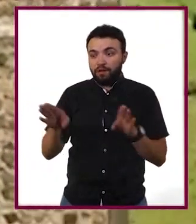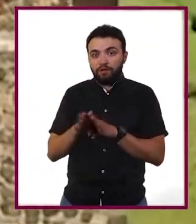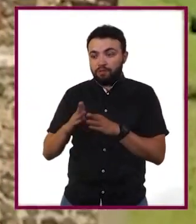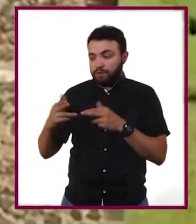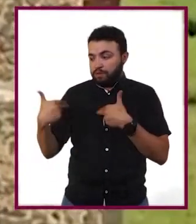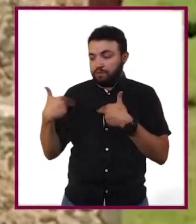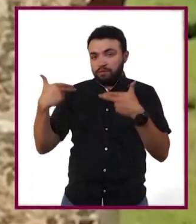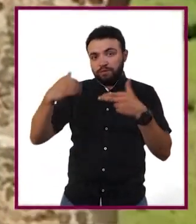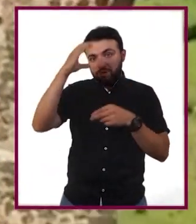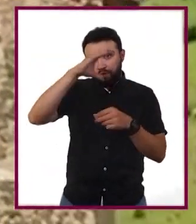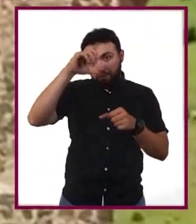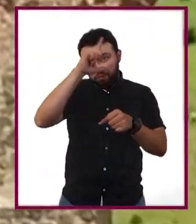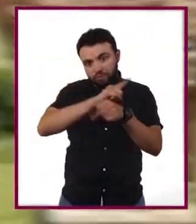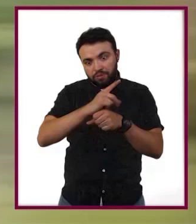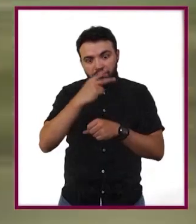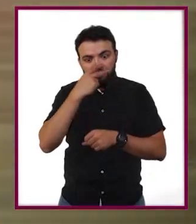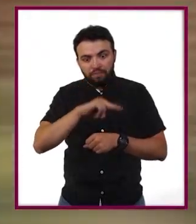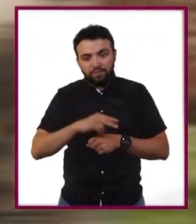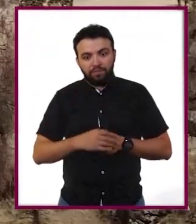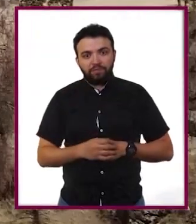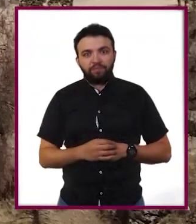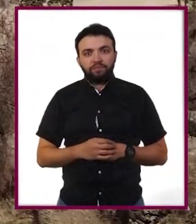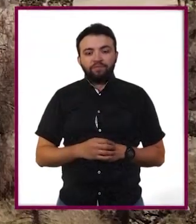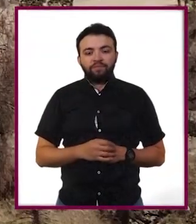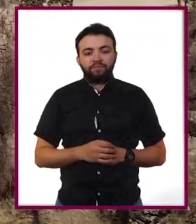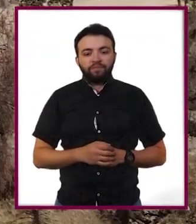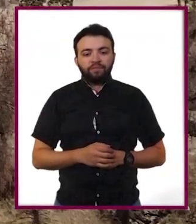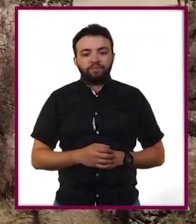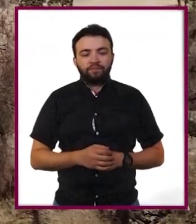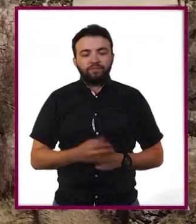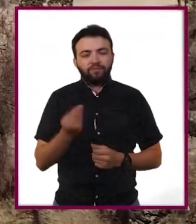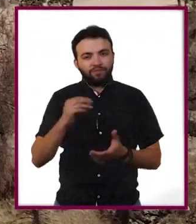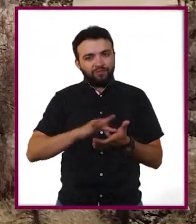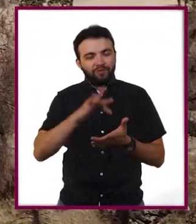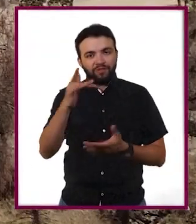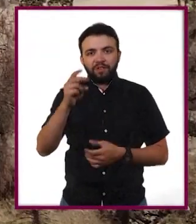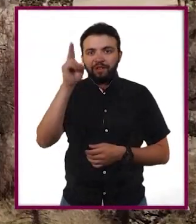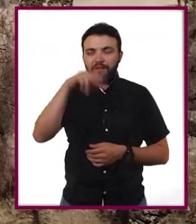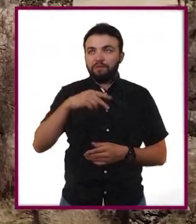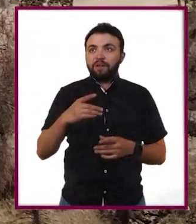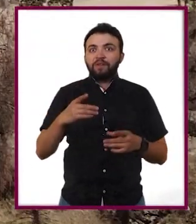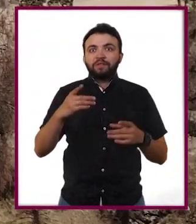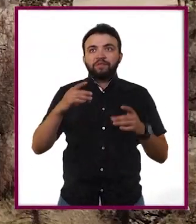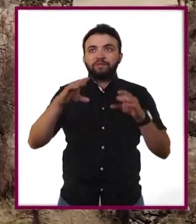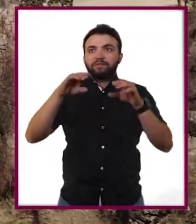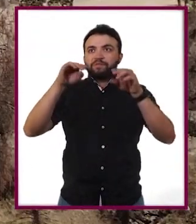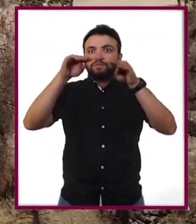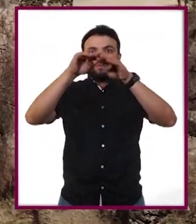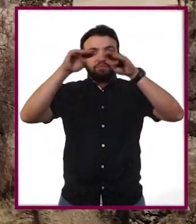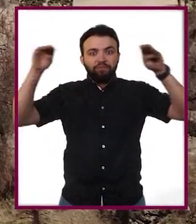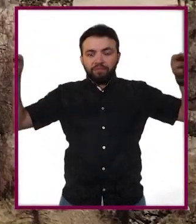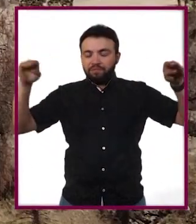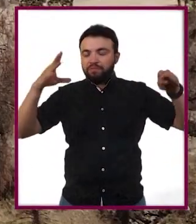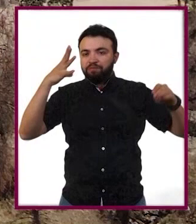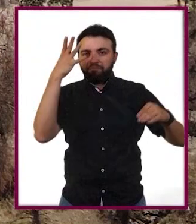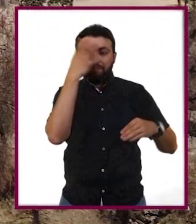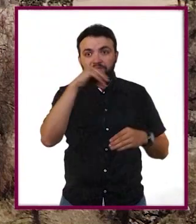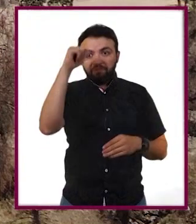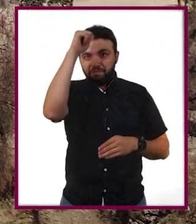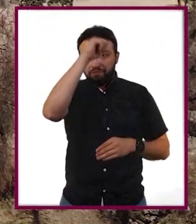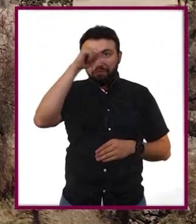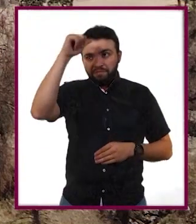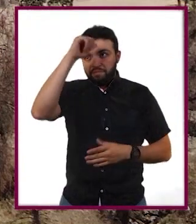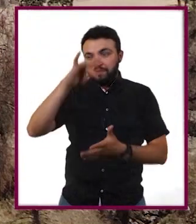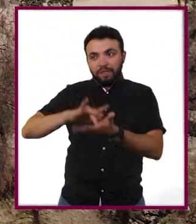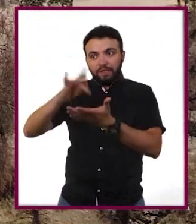la historia y del patrimonio de México. Muchas gracias, doctora María Castañeda. Qué monumental obra llevó a cabo Fray Francisco Tembleque